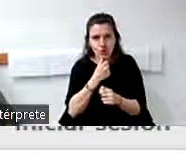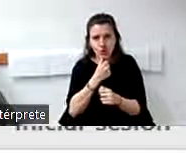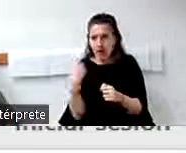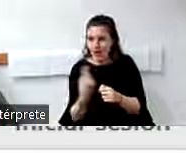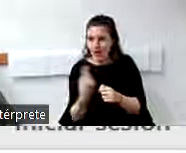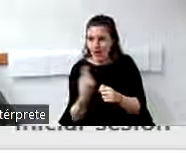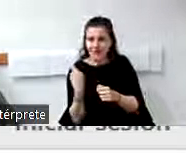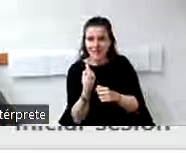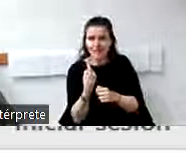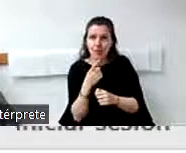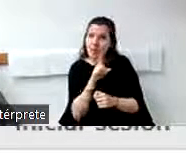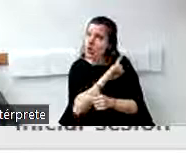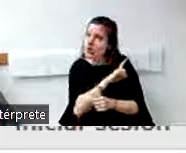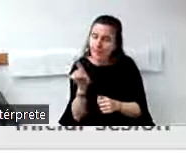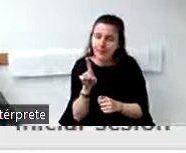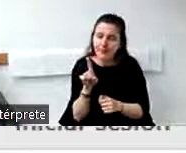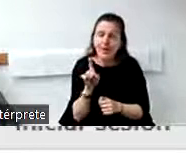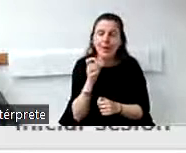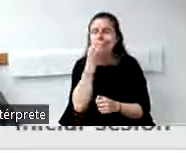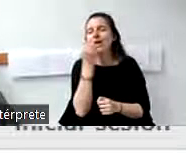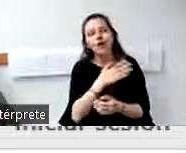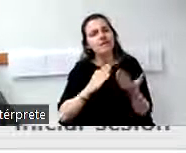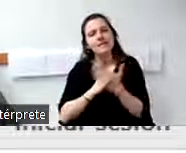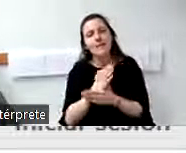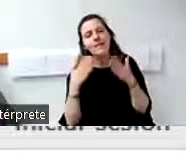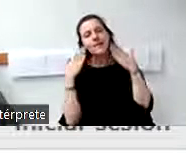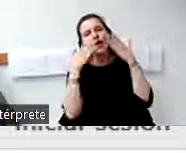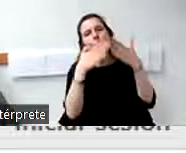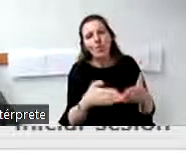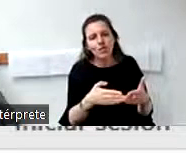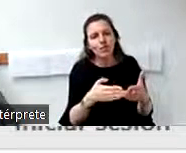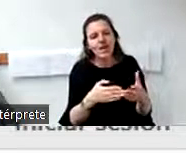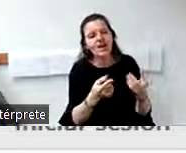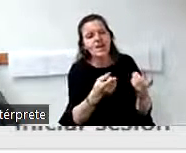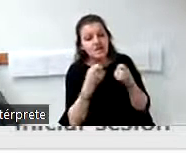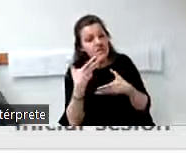diría siempre que preguntarles a ellos en qué podemos ayudarlos, ¿no?